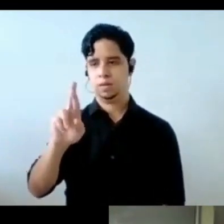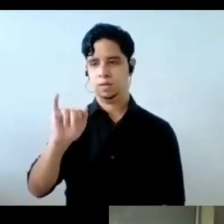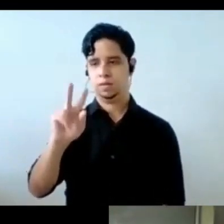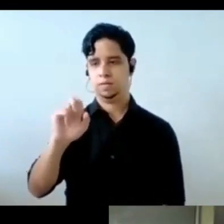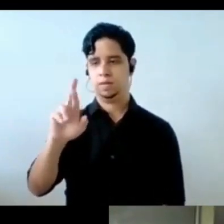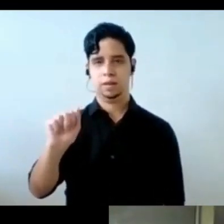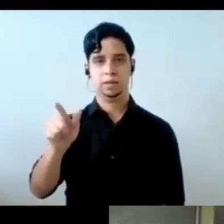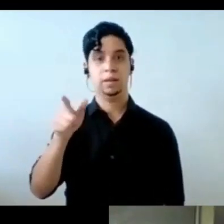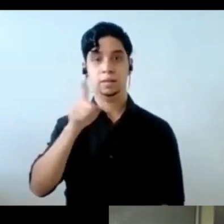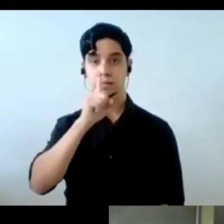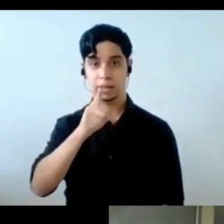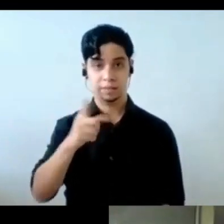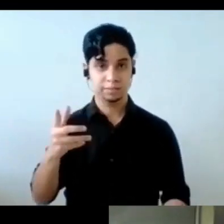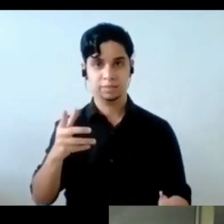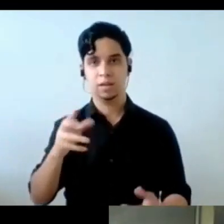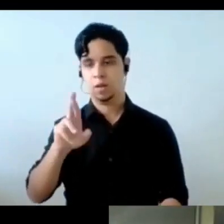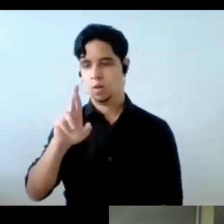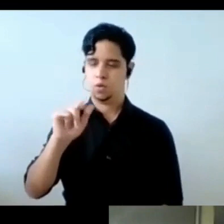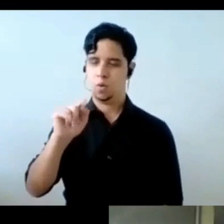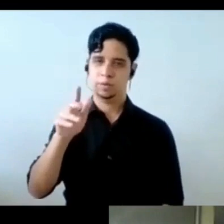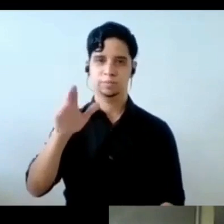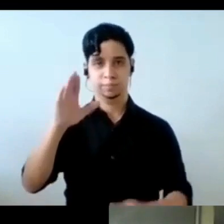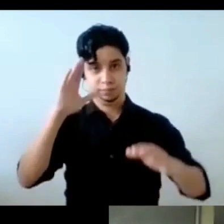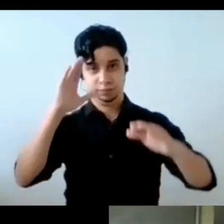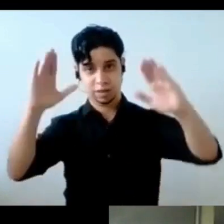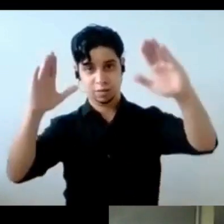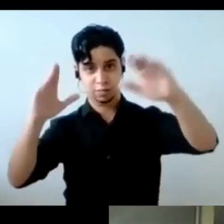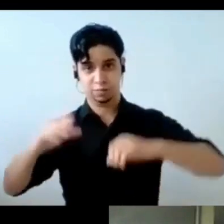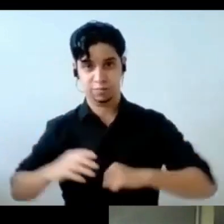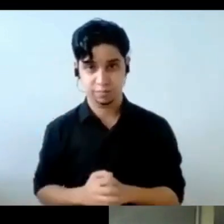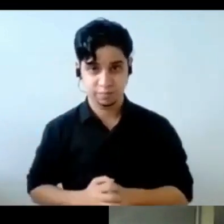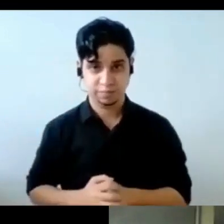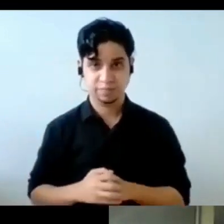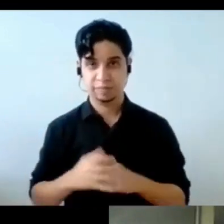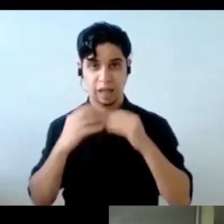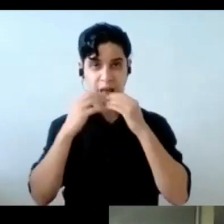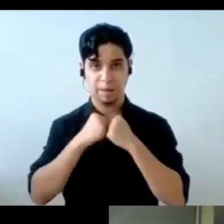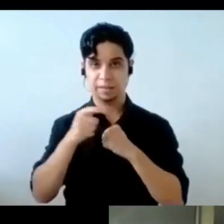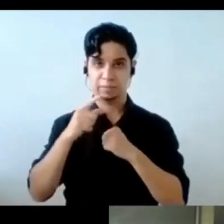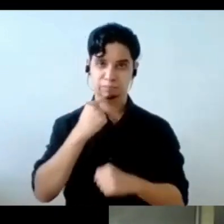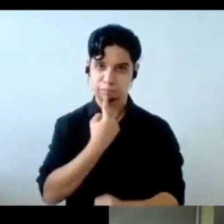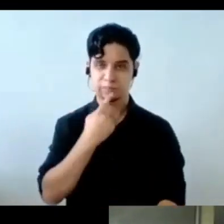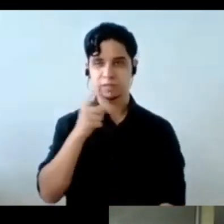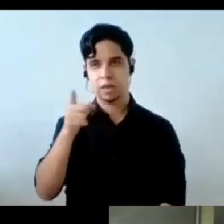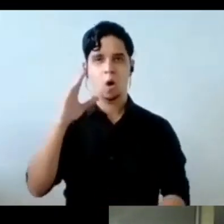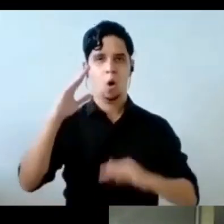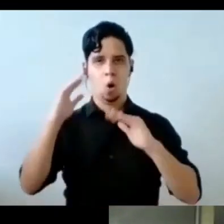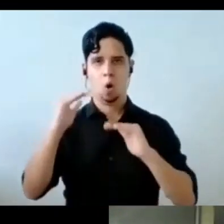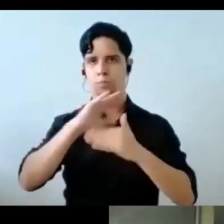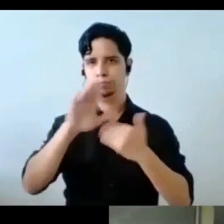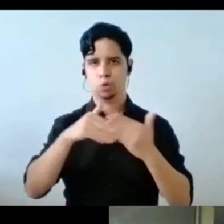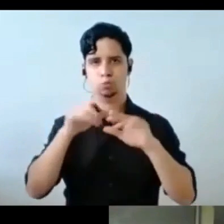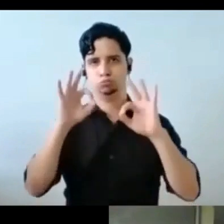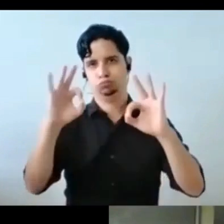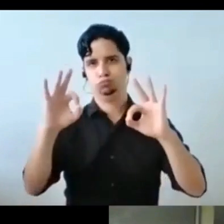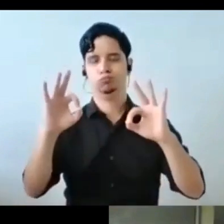caramba! ¡Contra Robert! Saludos, Robert. Se quiere y se te extraña. Esperamos que todo esté en casita,